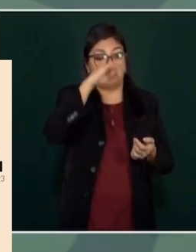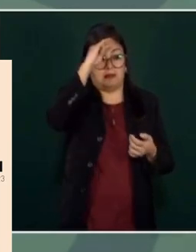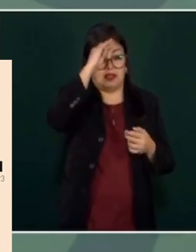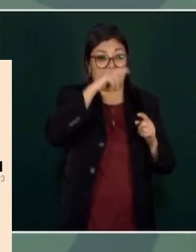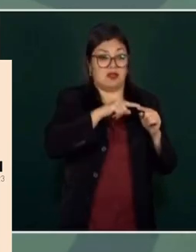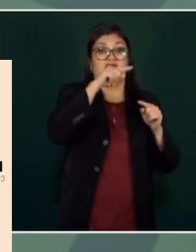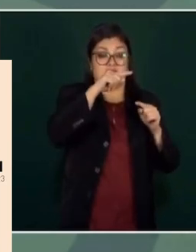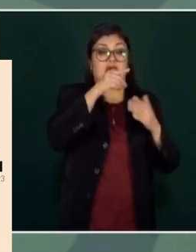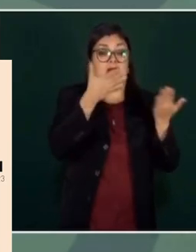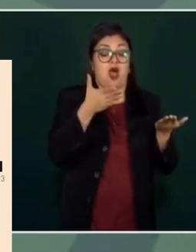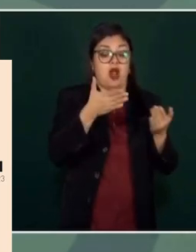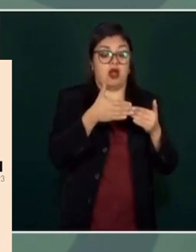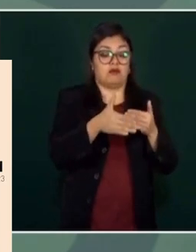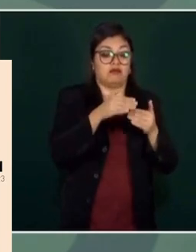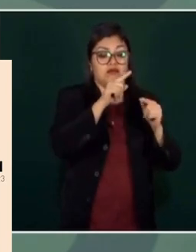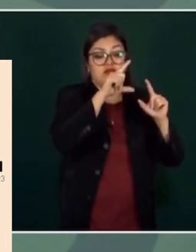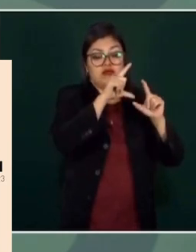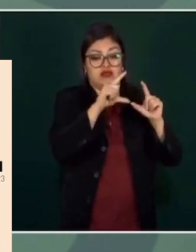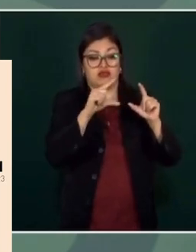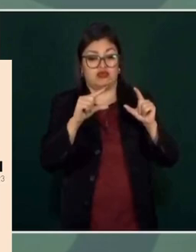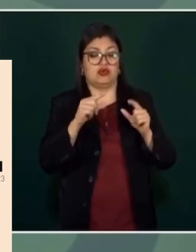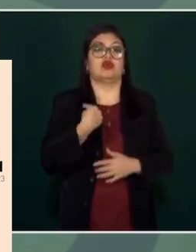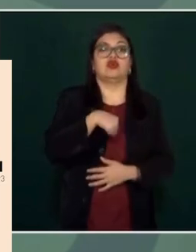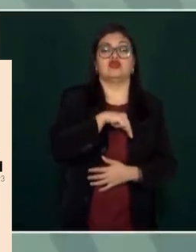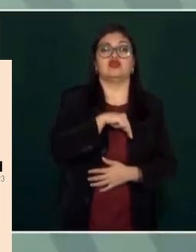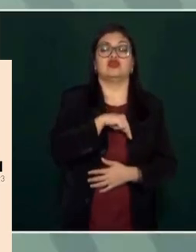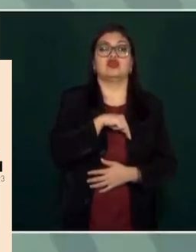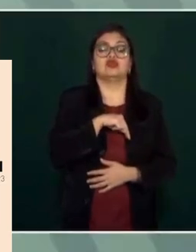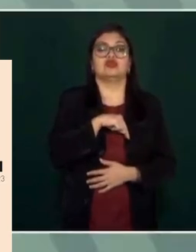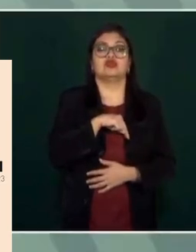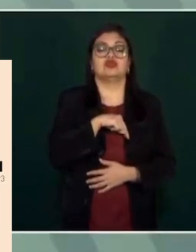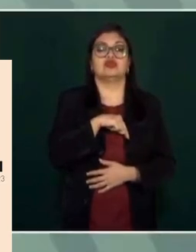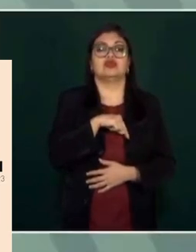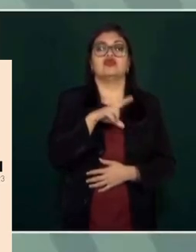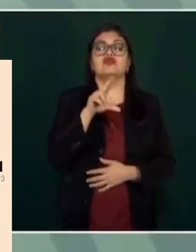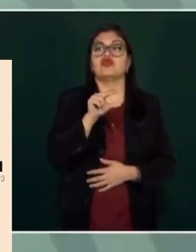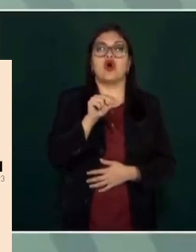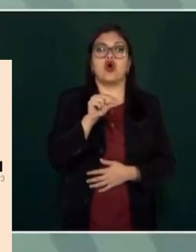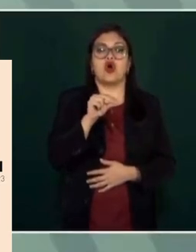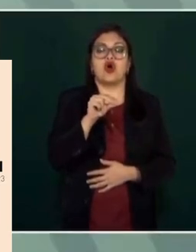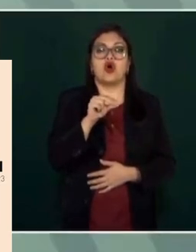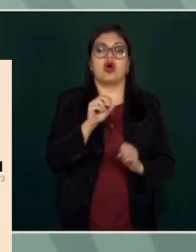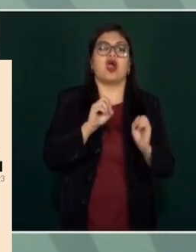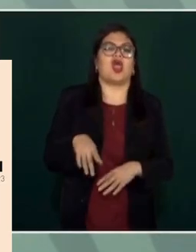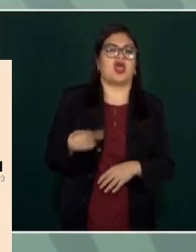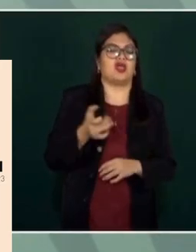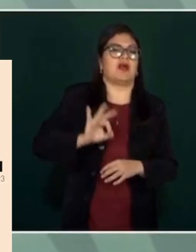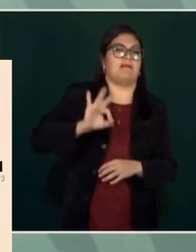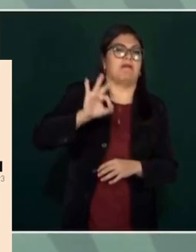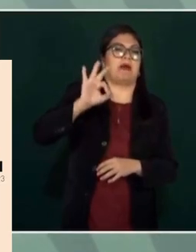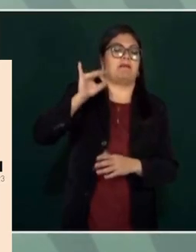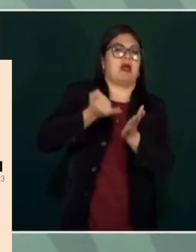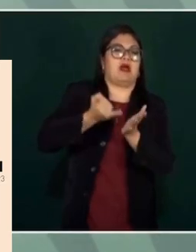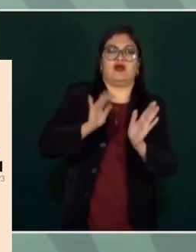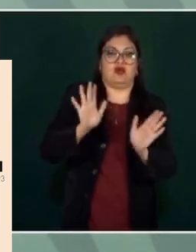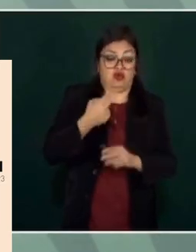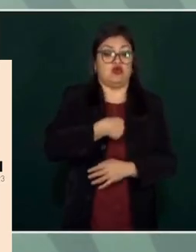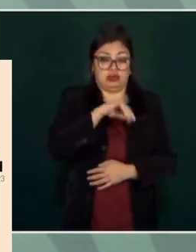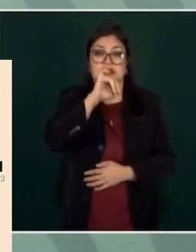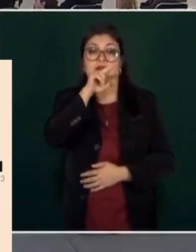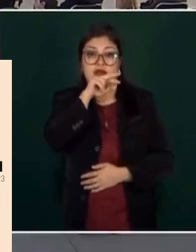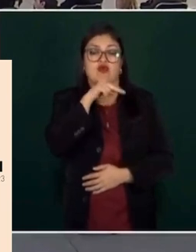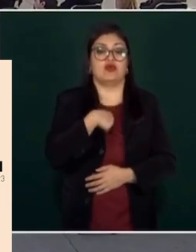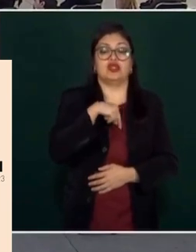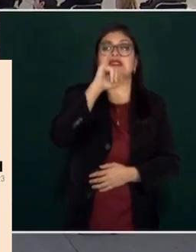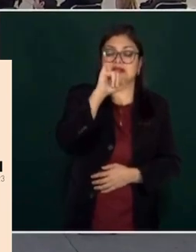más. No vamos a dejar de enfrentar el problema inflacionario. Nos preocupa y nos ocupa, pero